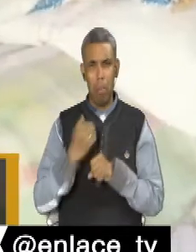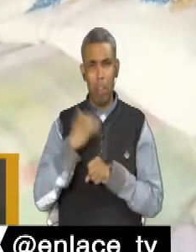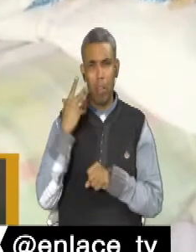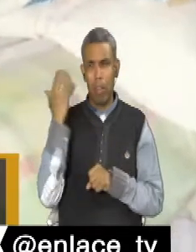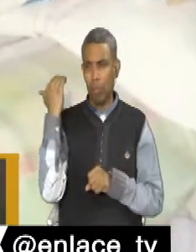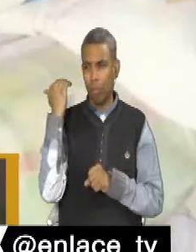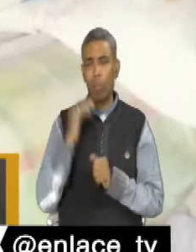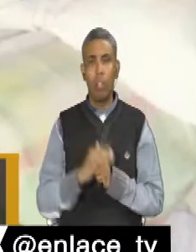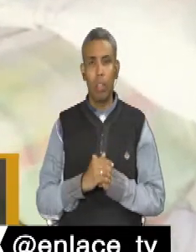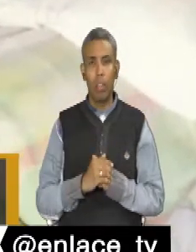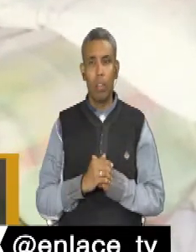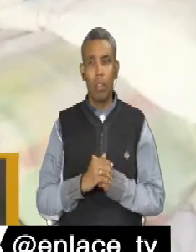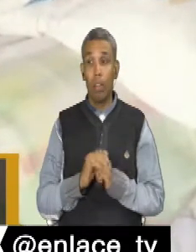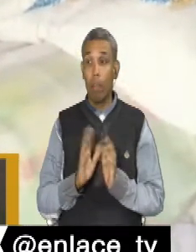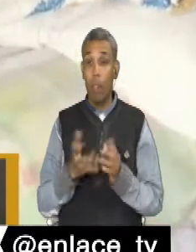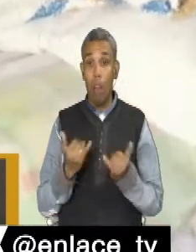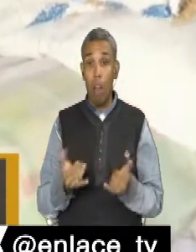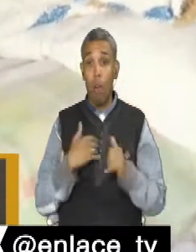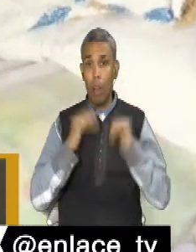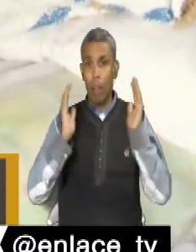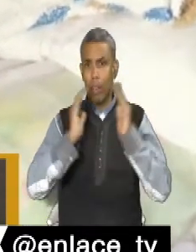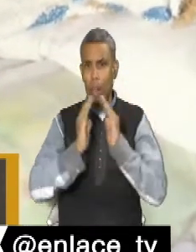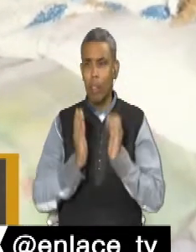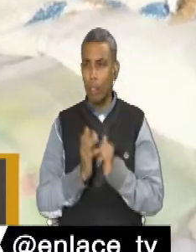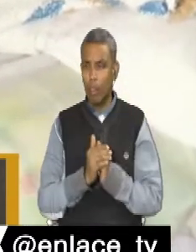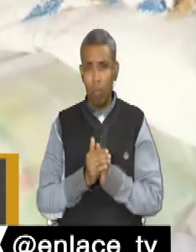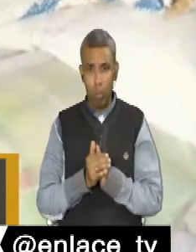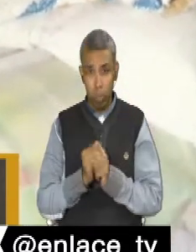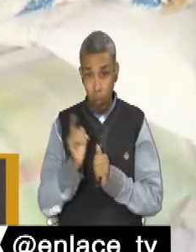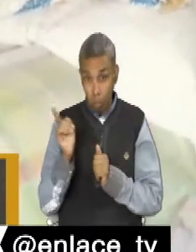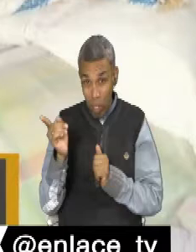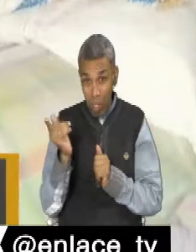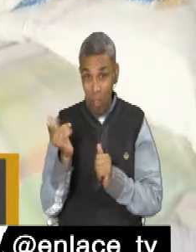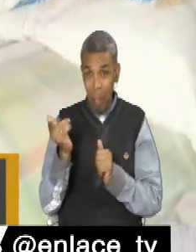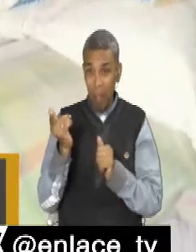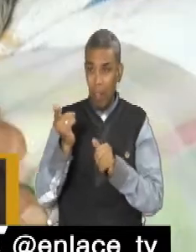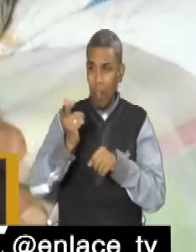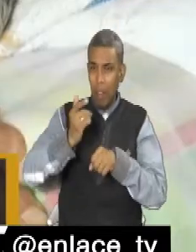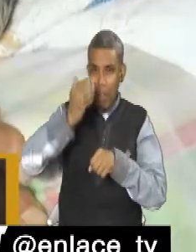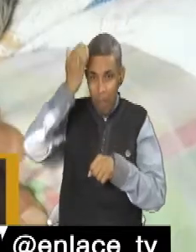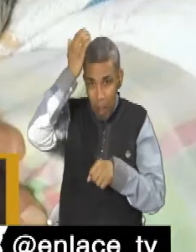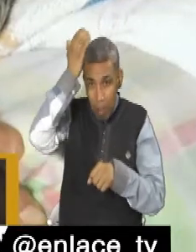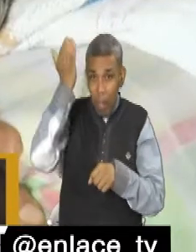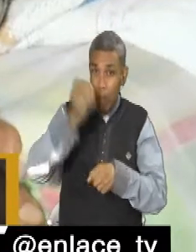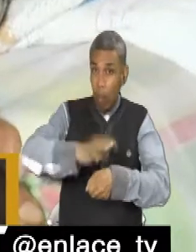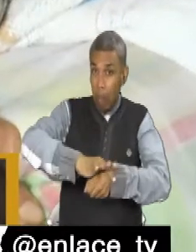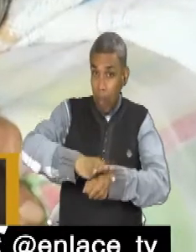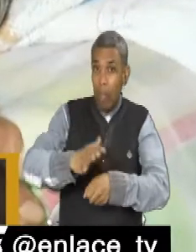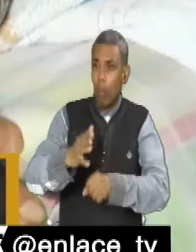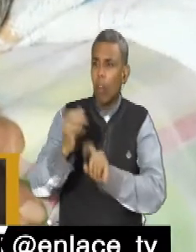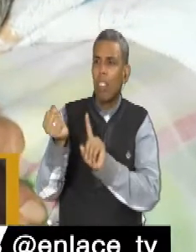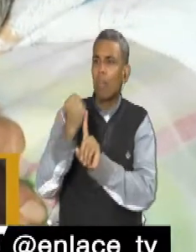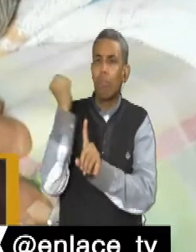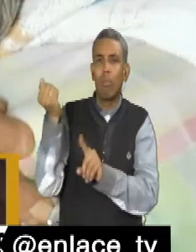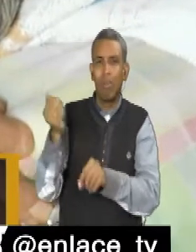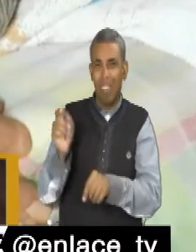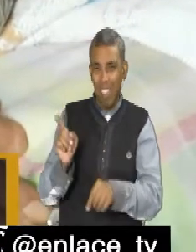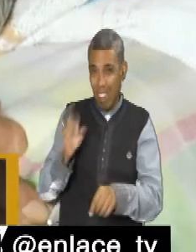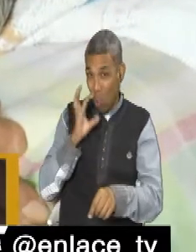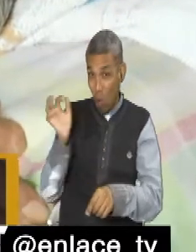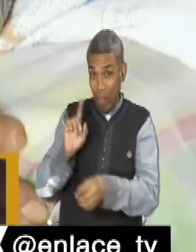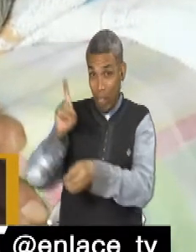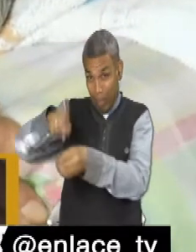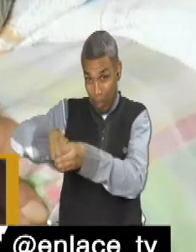más preocupante de la situación es que sus vecinos se han convertido en sus enfermeros, ya que al parecer la EPS a la cual está